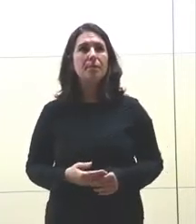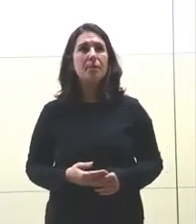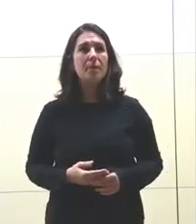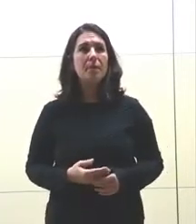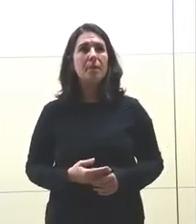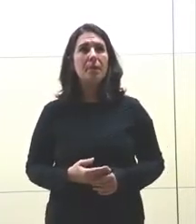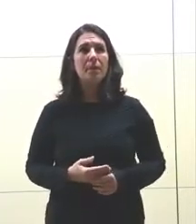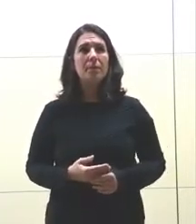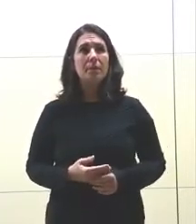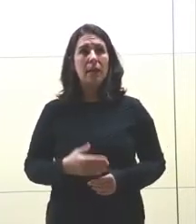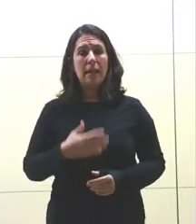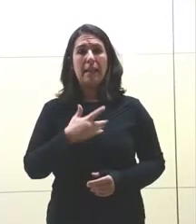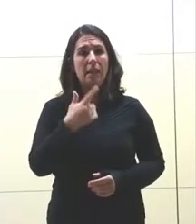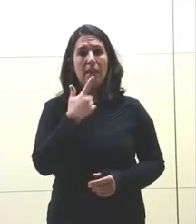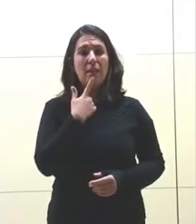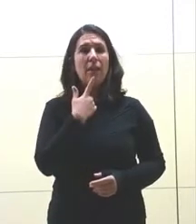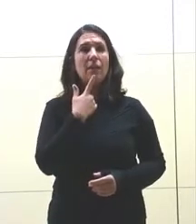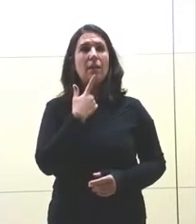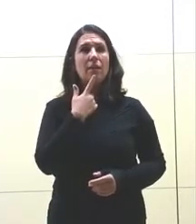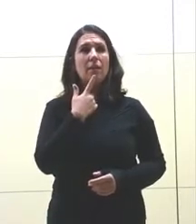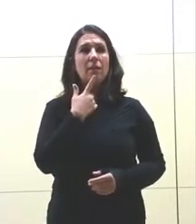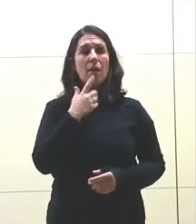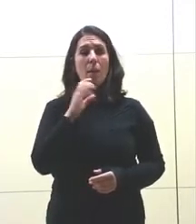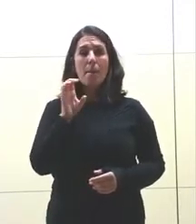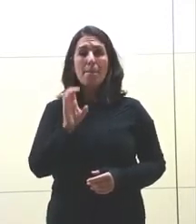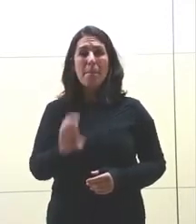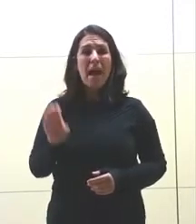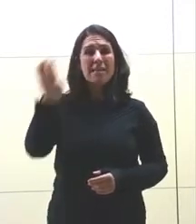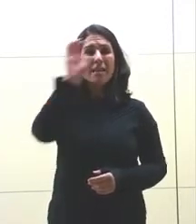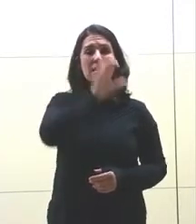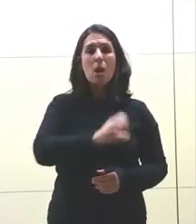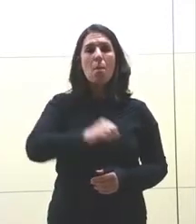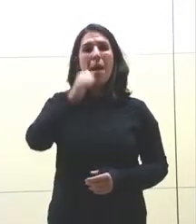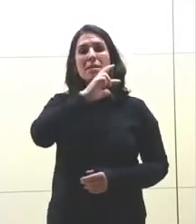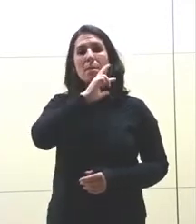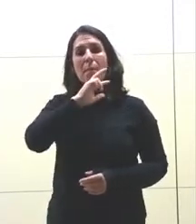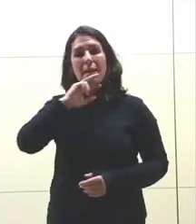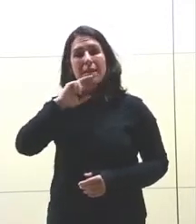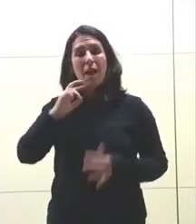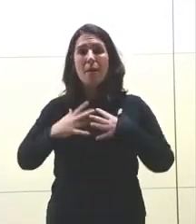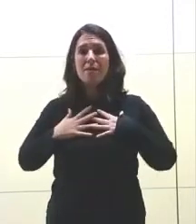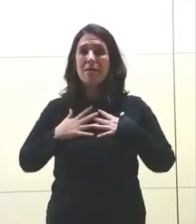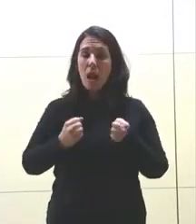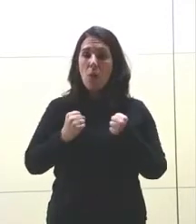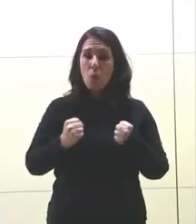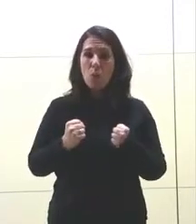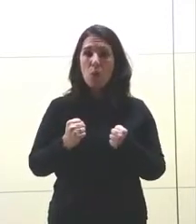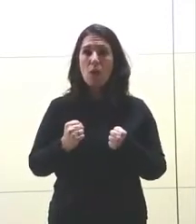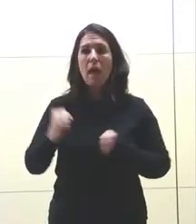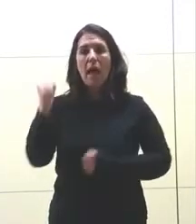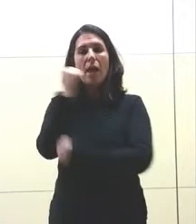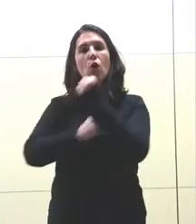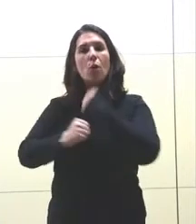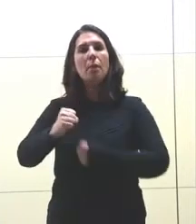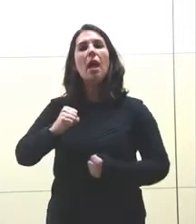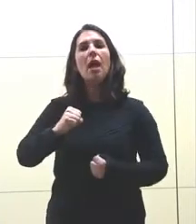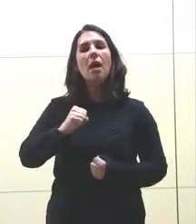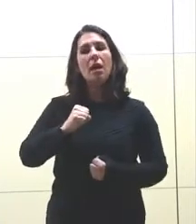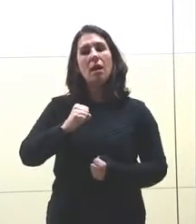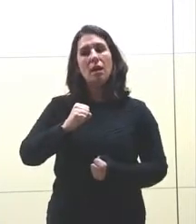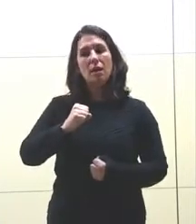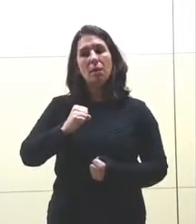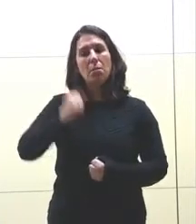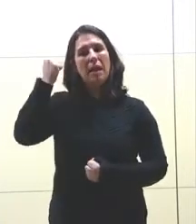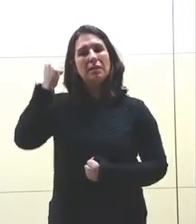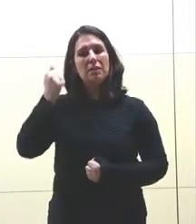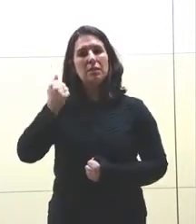es decir, que precisamente aquí, en aquellos países donde preserva más la salud, es donde la economía es